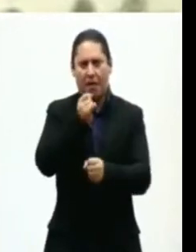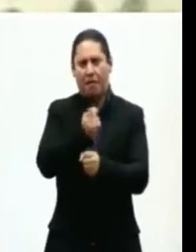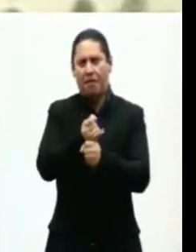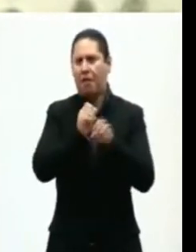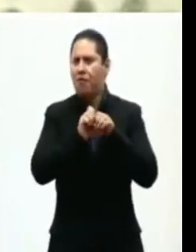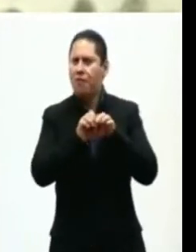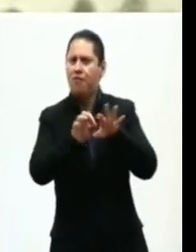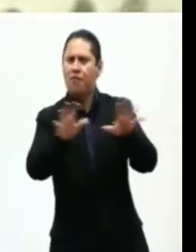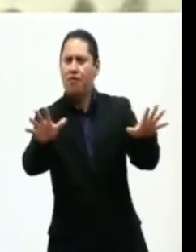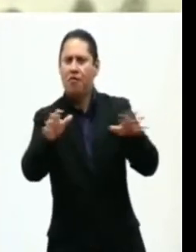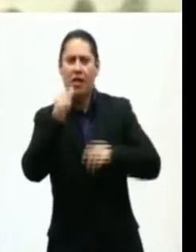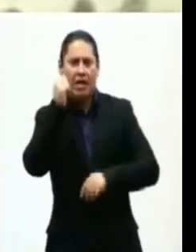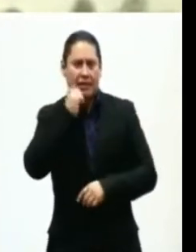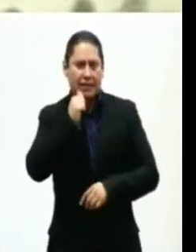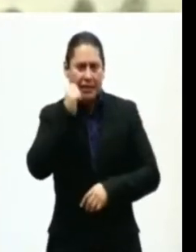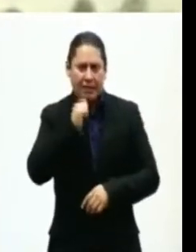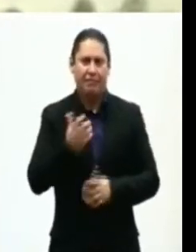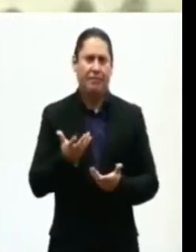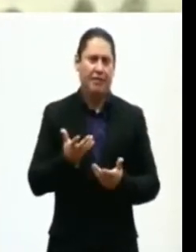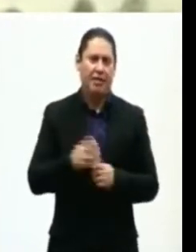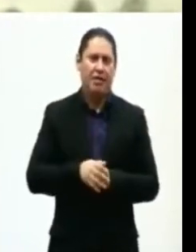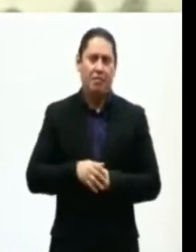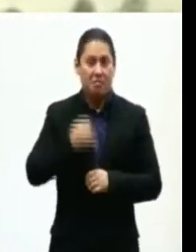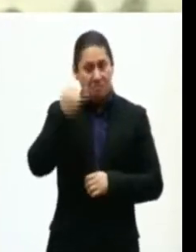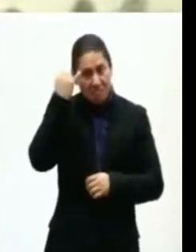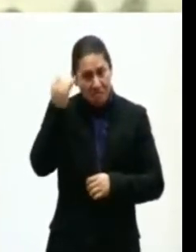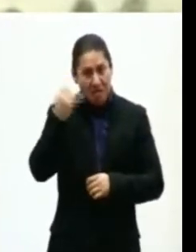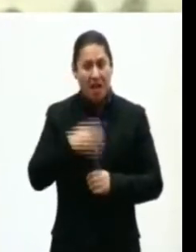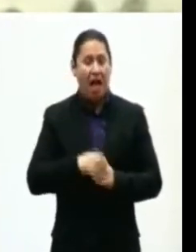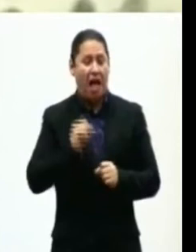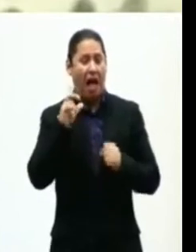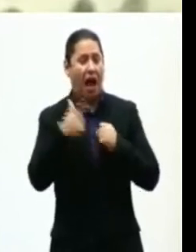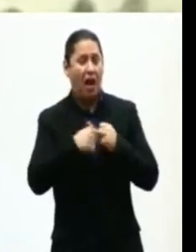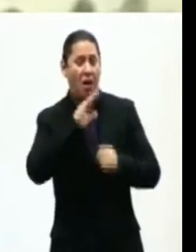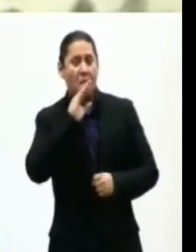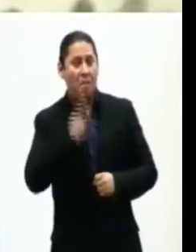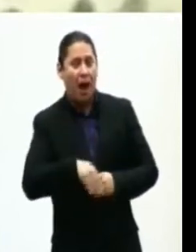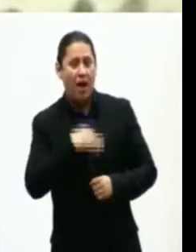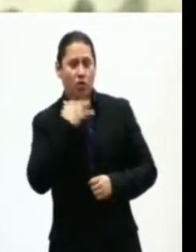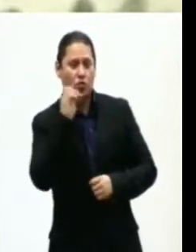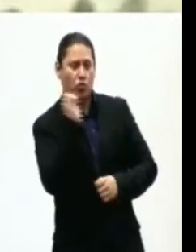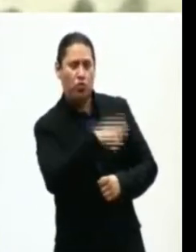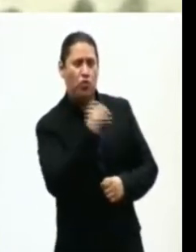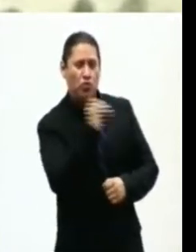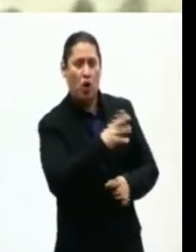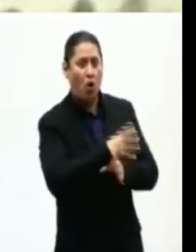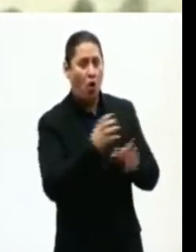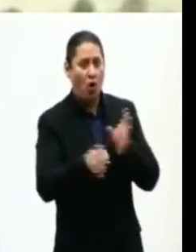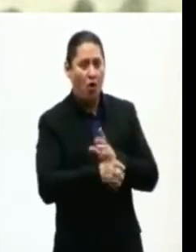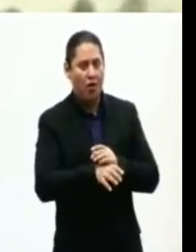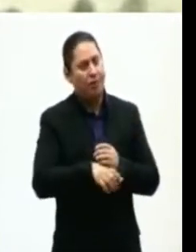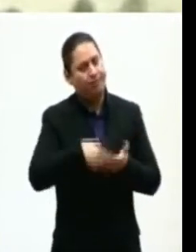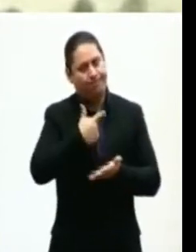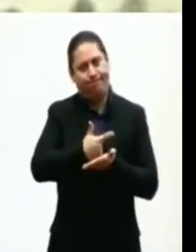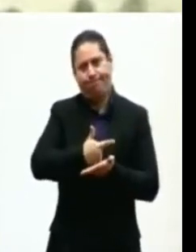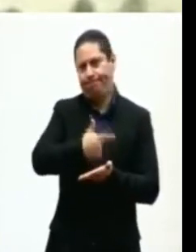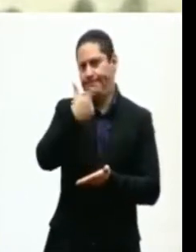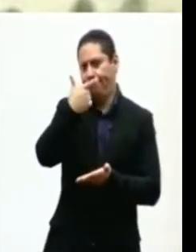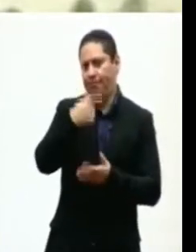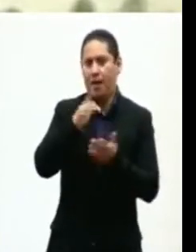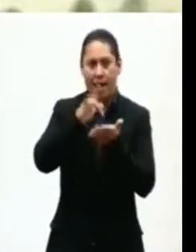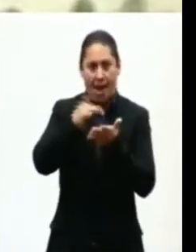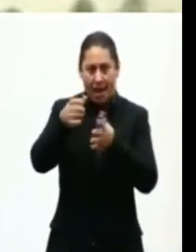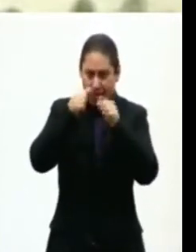y contemple los riesgos de nuestras decisiones. De lo contrario, no será sostenible. Les agradezco, compañeros,